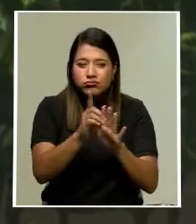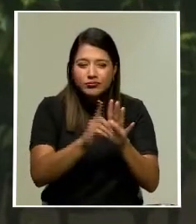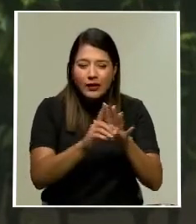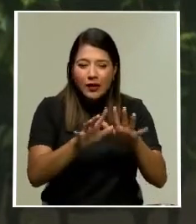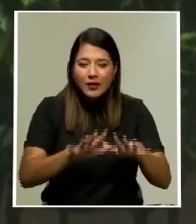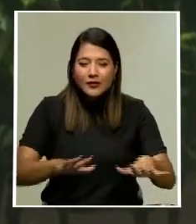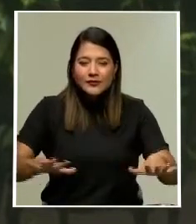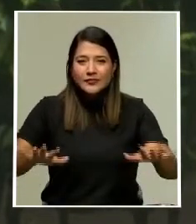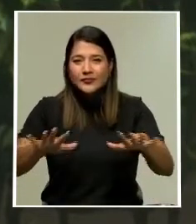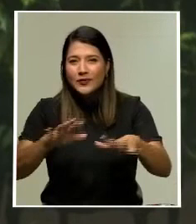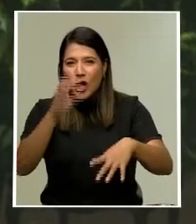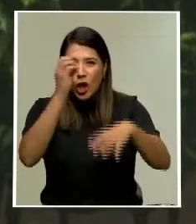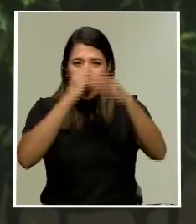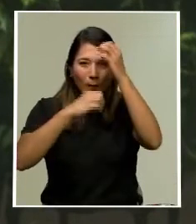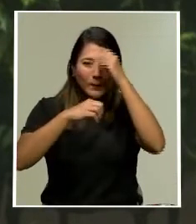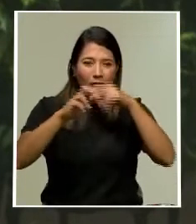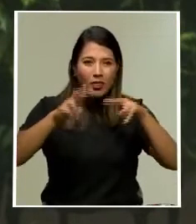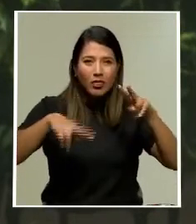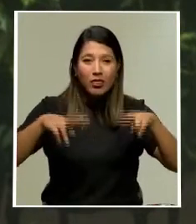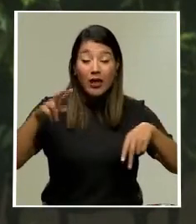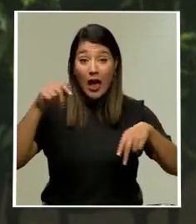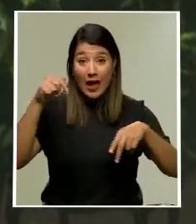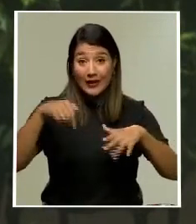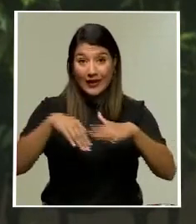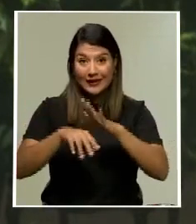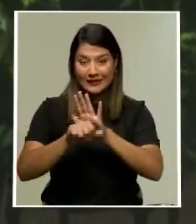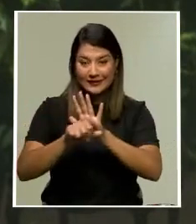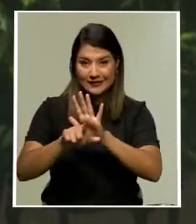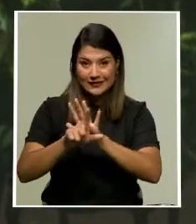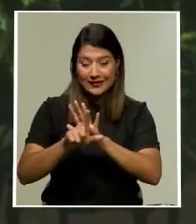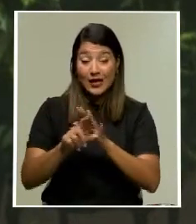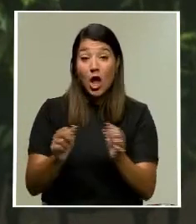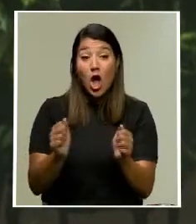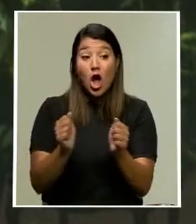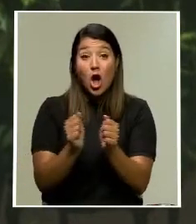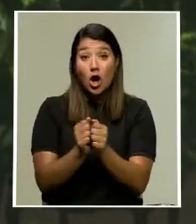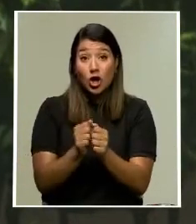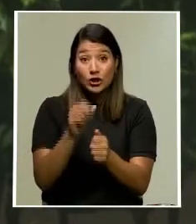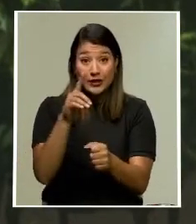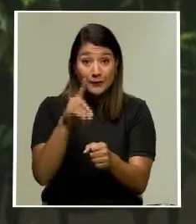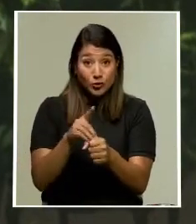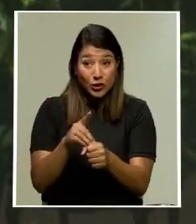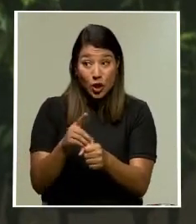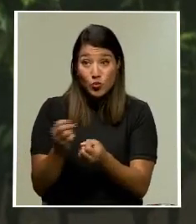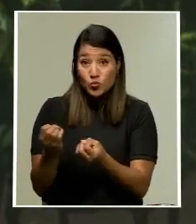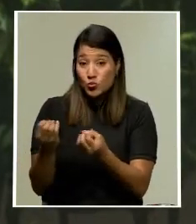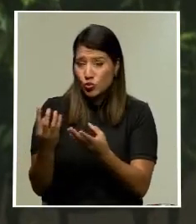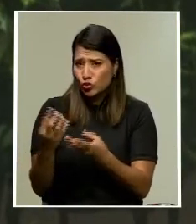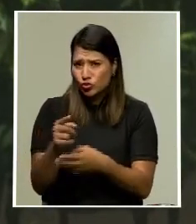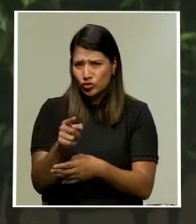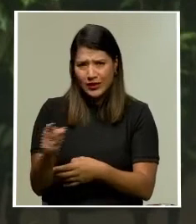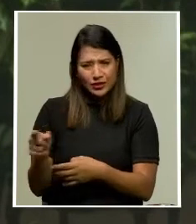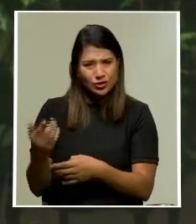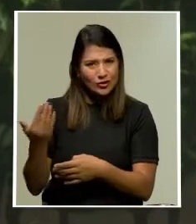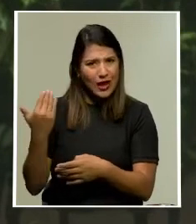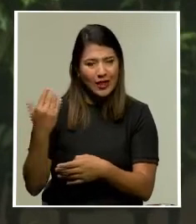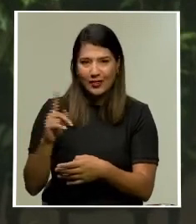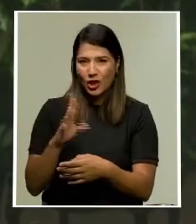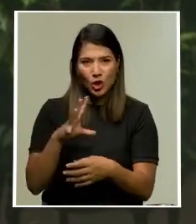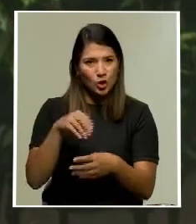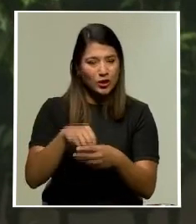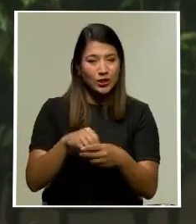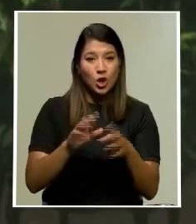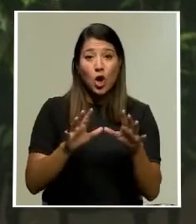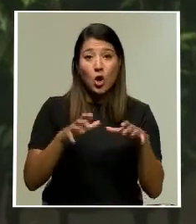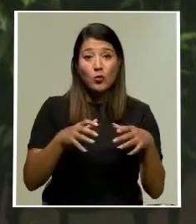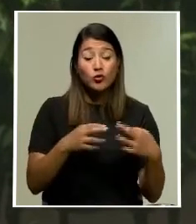diferentes ambientes acá en el plenario legislativo con diputados que inclusive no pertenecieron en su momento a la comisión